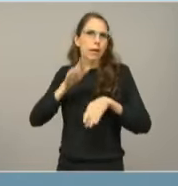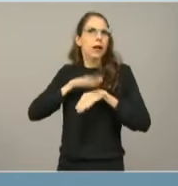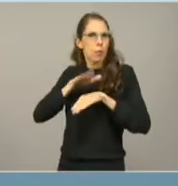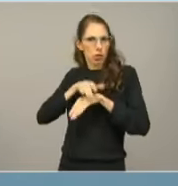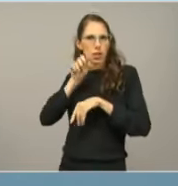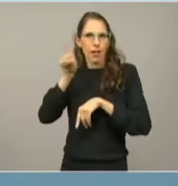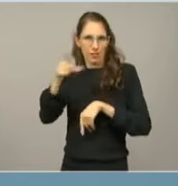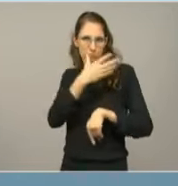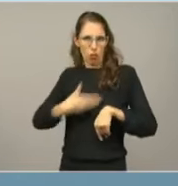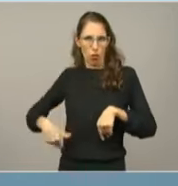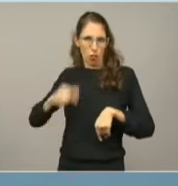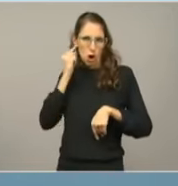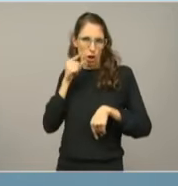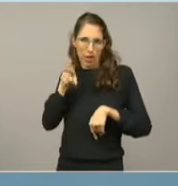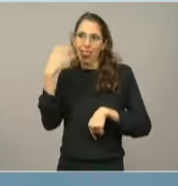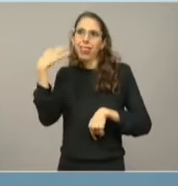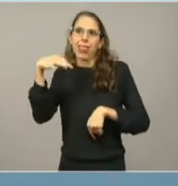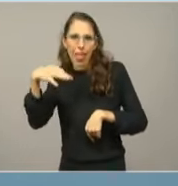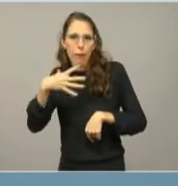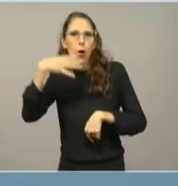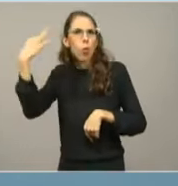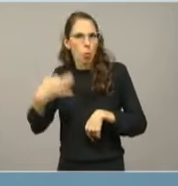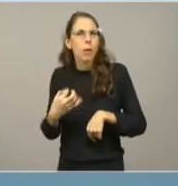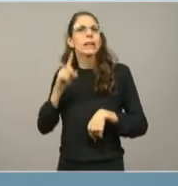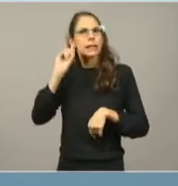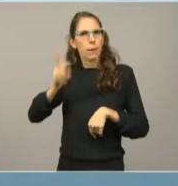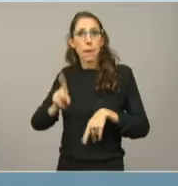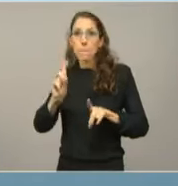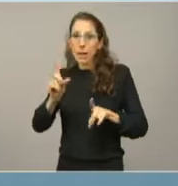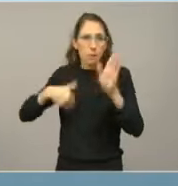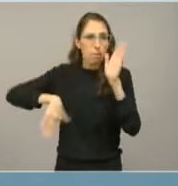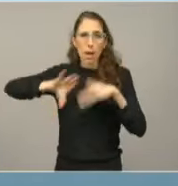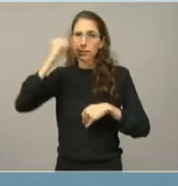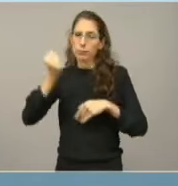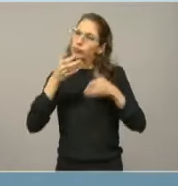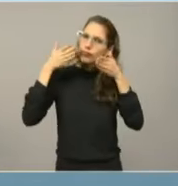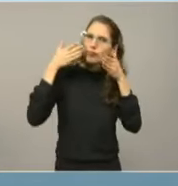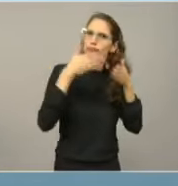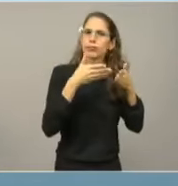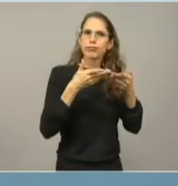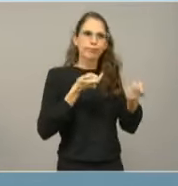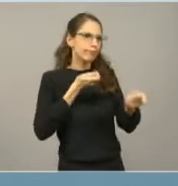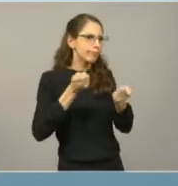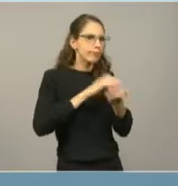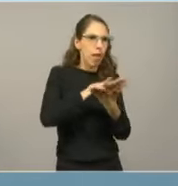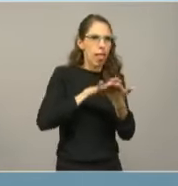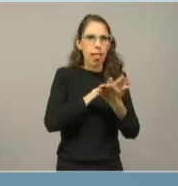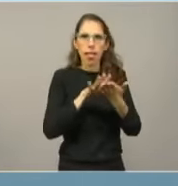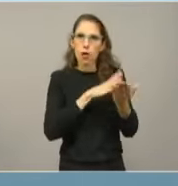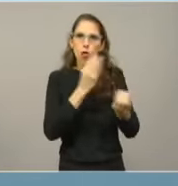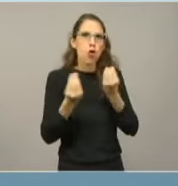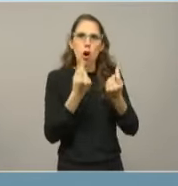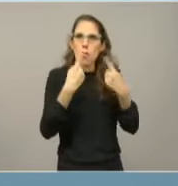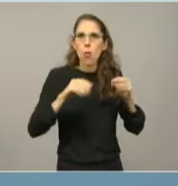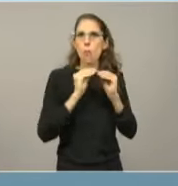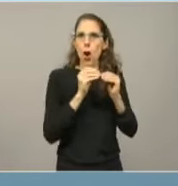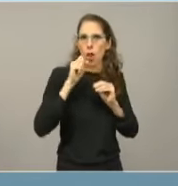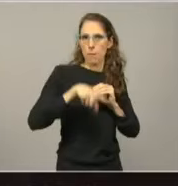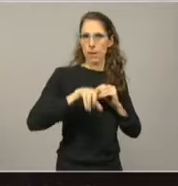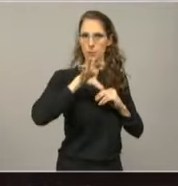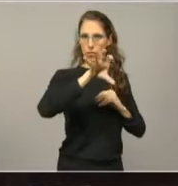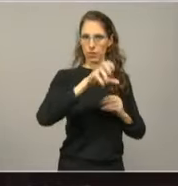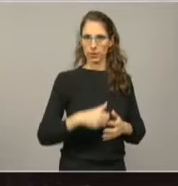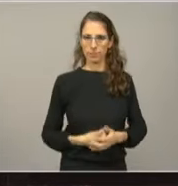del gobernador que que debamos cumplir Pero hoy la prioridad está está en la gestión de de la provincia de Buenos